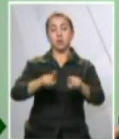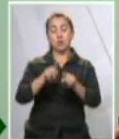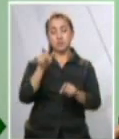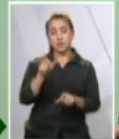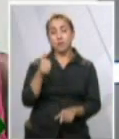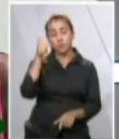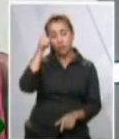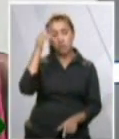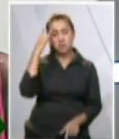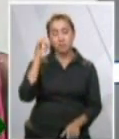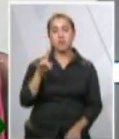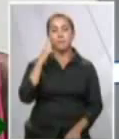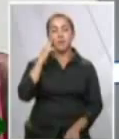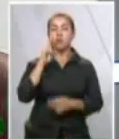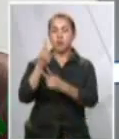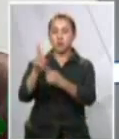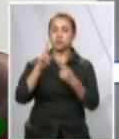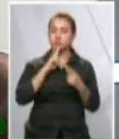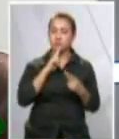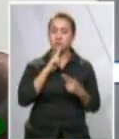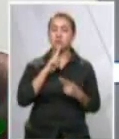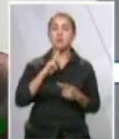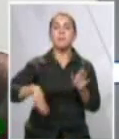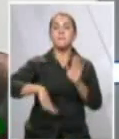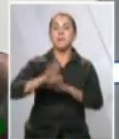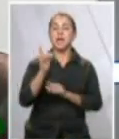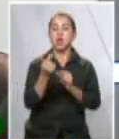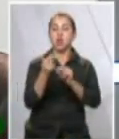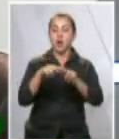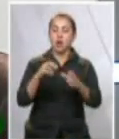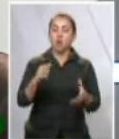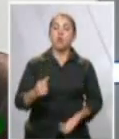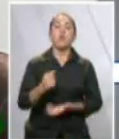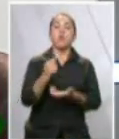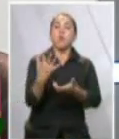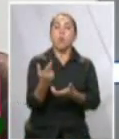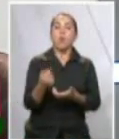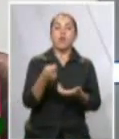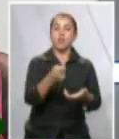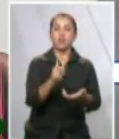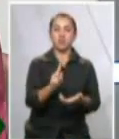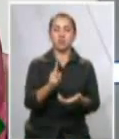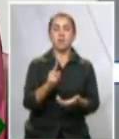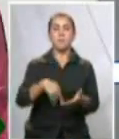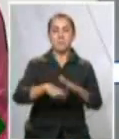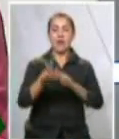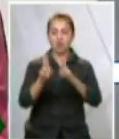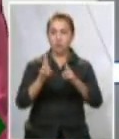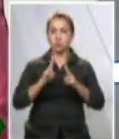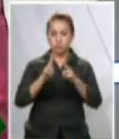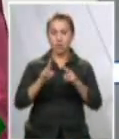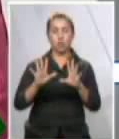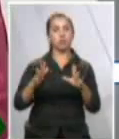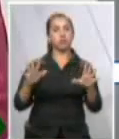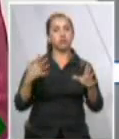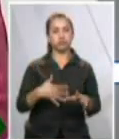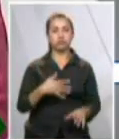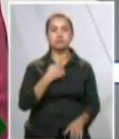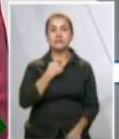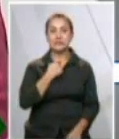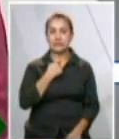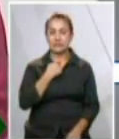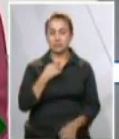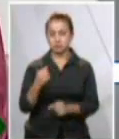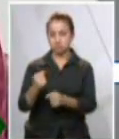Pero sabes que los resultados han sido, los recursos invertidos han sido, los resultados exhibidos han sido, es tremendamente